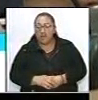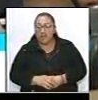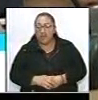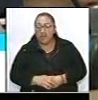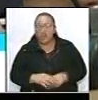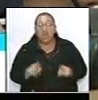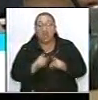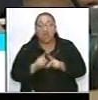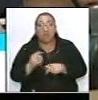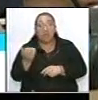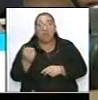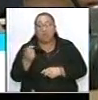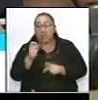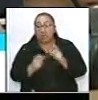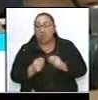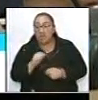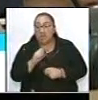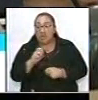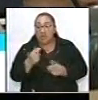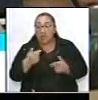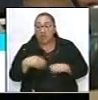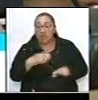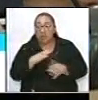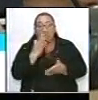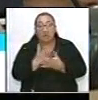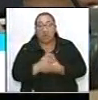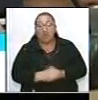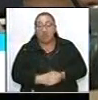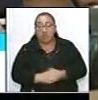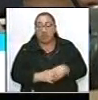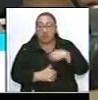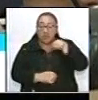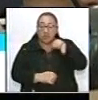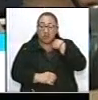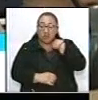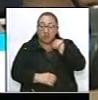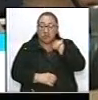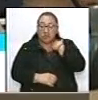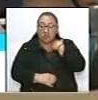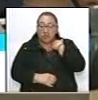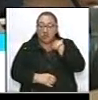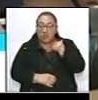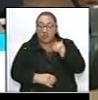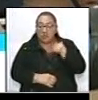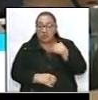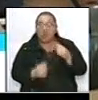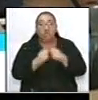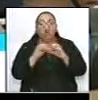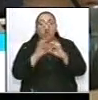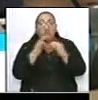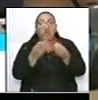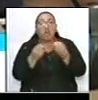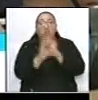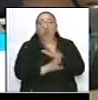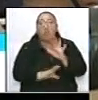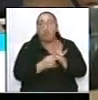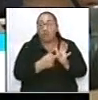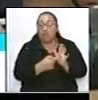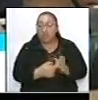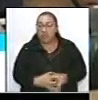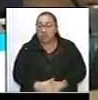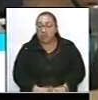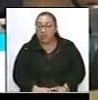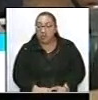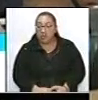pensiones, para que los serenos, cuando caigan así en la labor, esas familias damnificadas que quedan